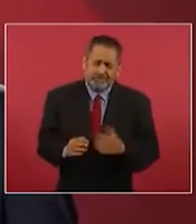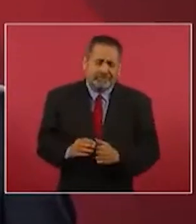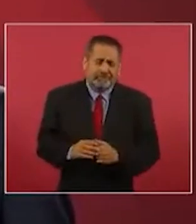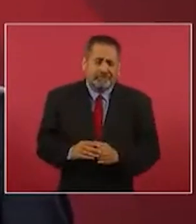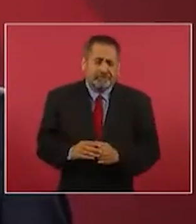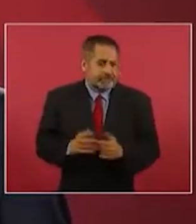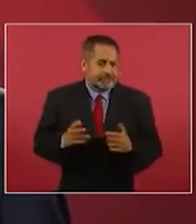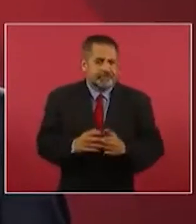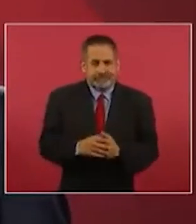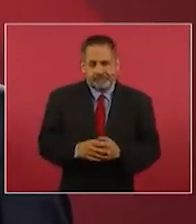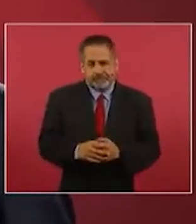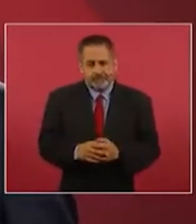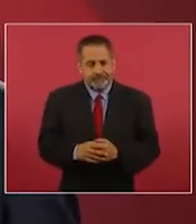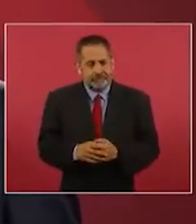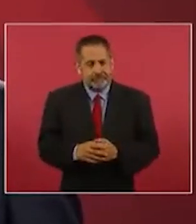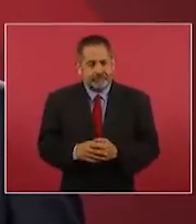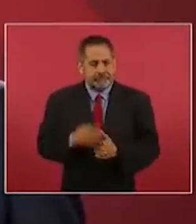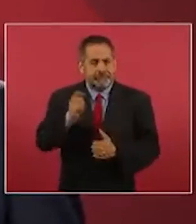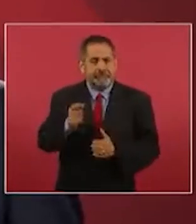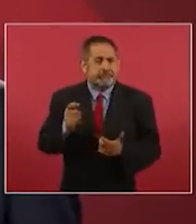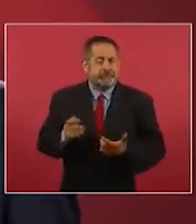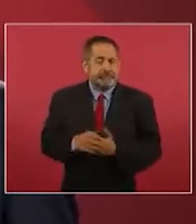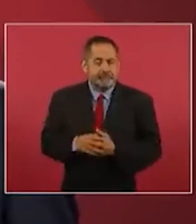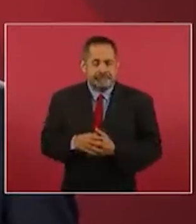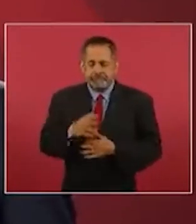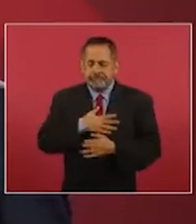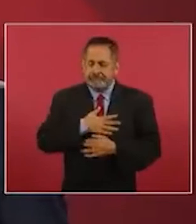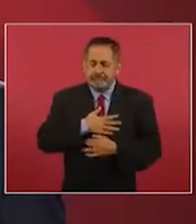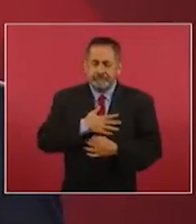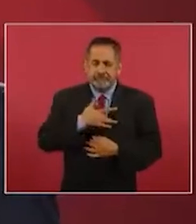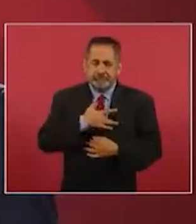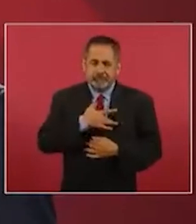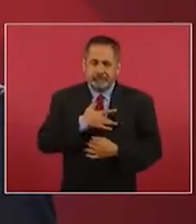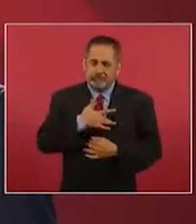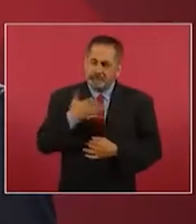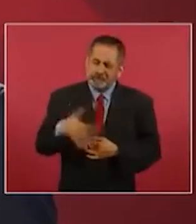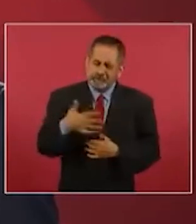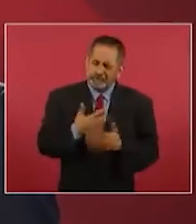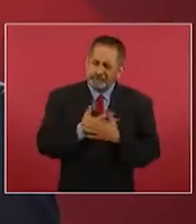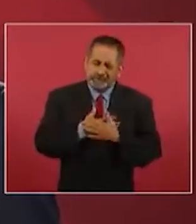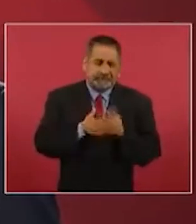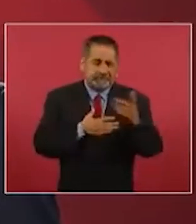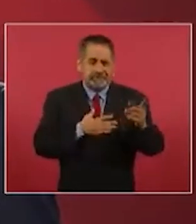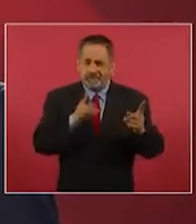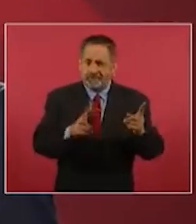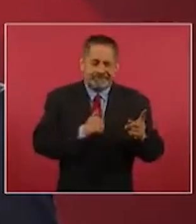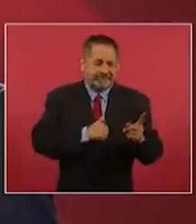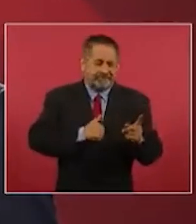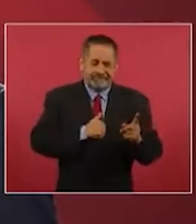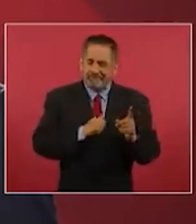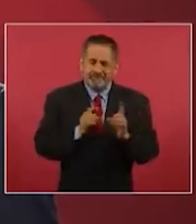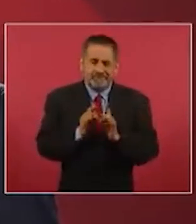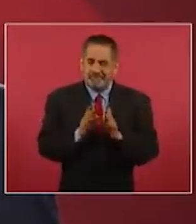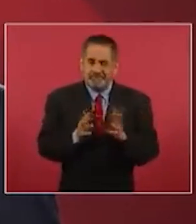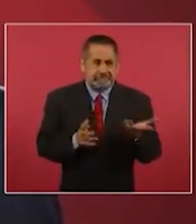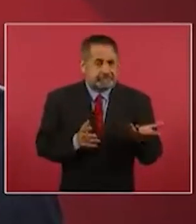Y nos duele mucho, lo lamentamos. Son desgracias, ¿no?,